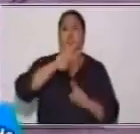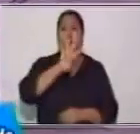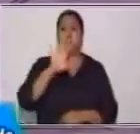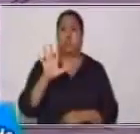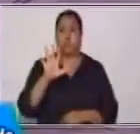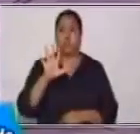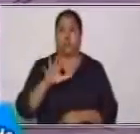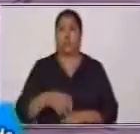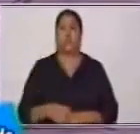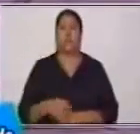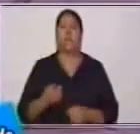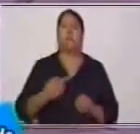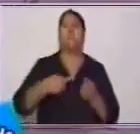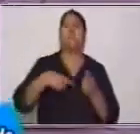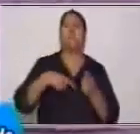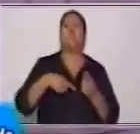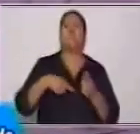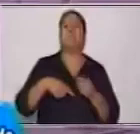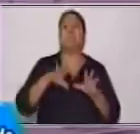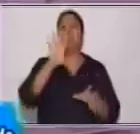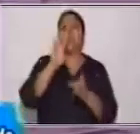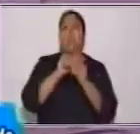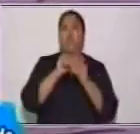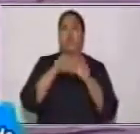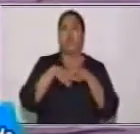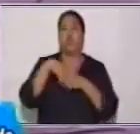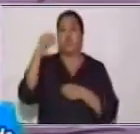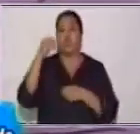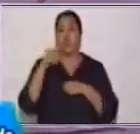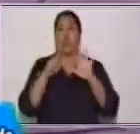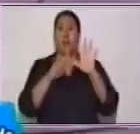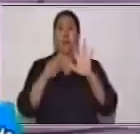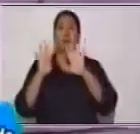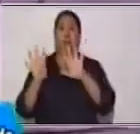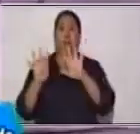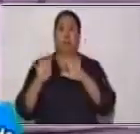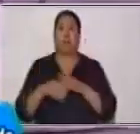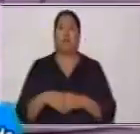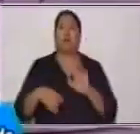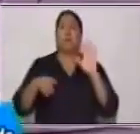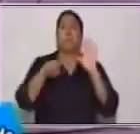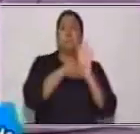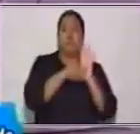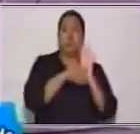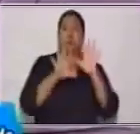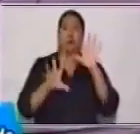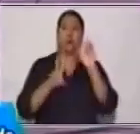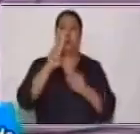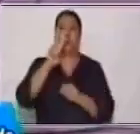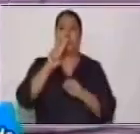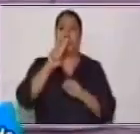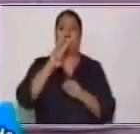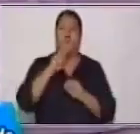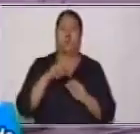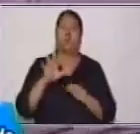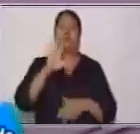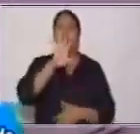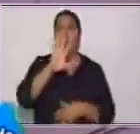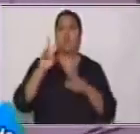45. Suma 9, 69. Y a eso le vamos a restar 12. 7,